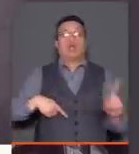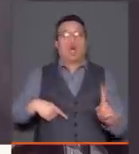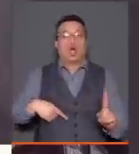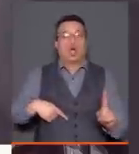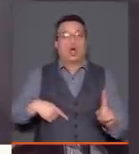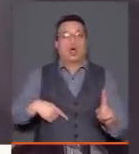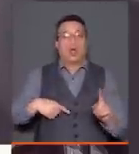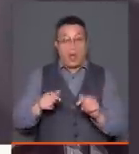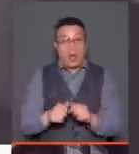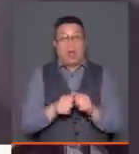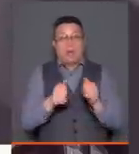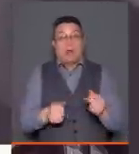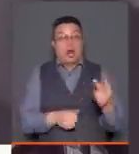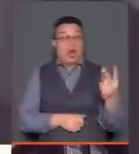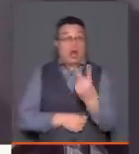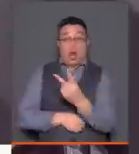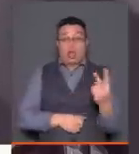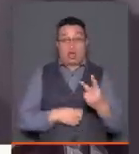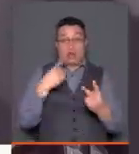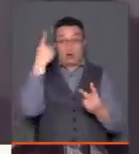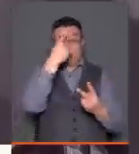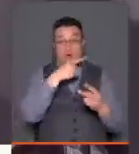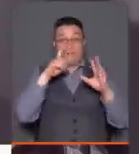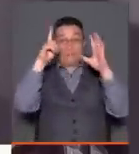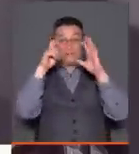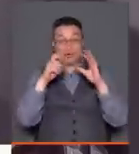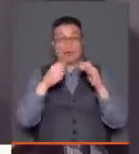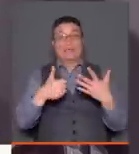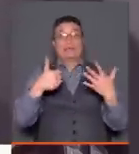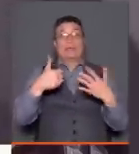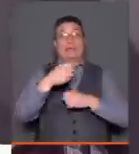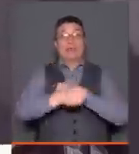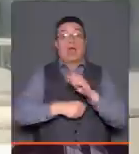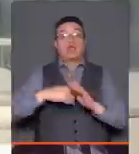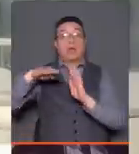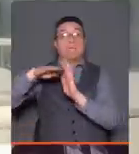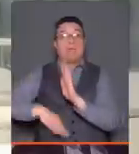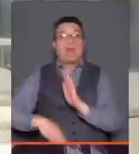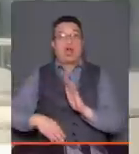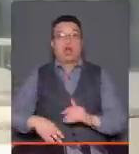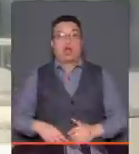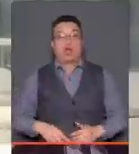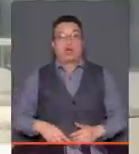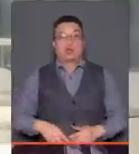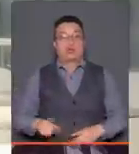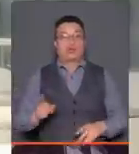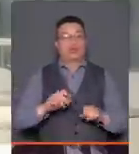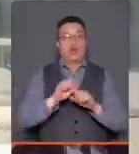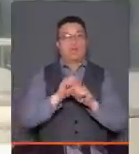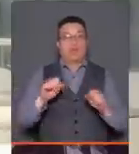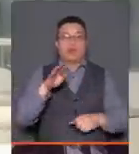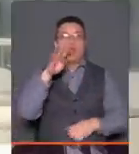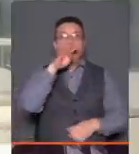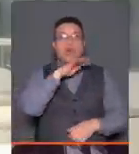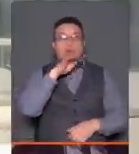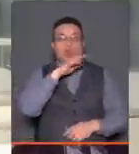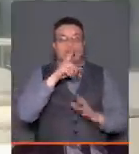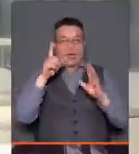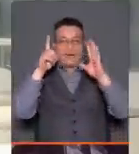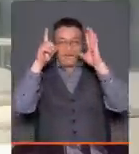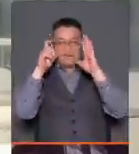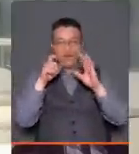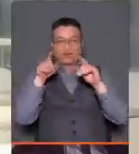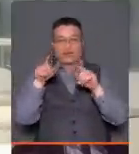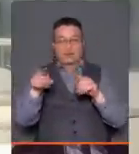solo eso ambos tenían en la fotografía seis años menos no se puede utilizar la fotografía de una persona con